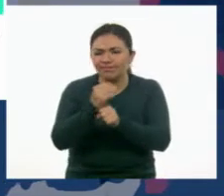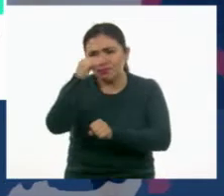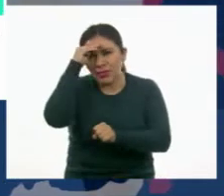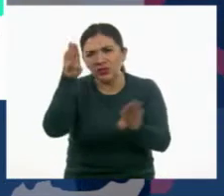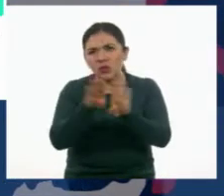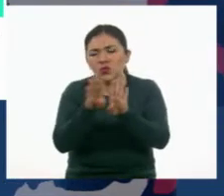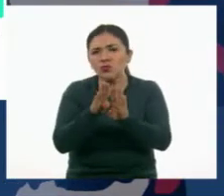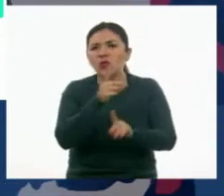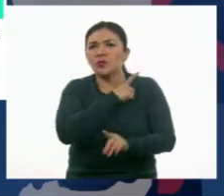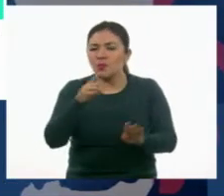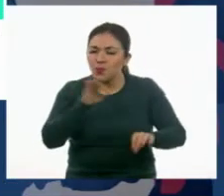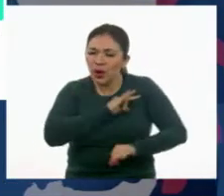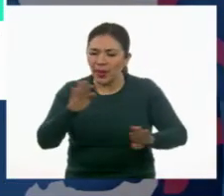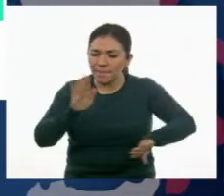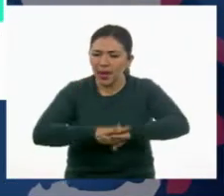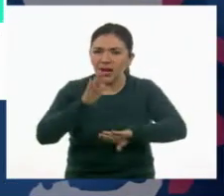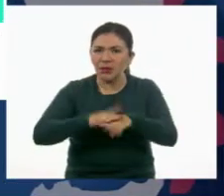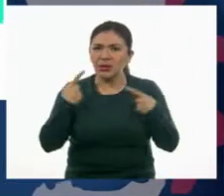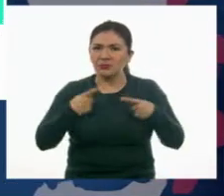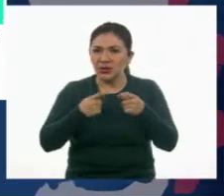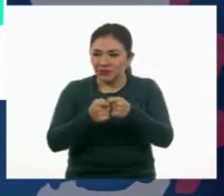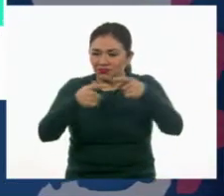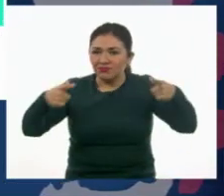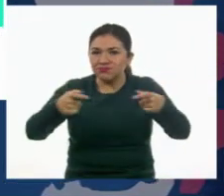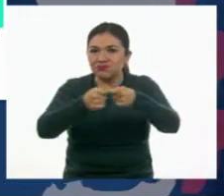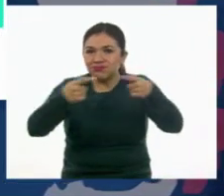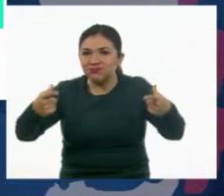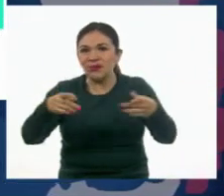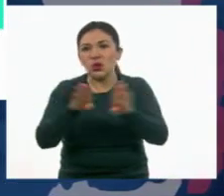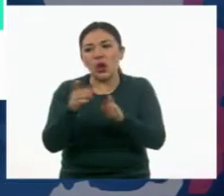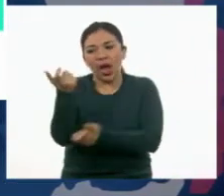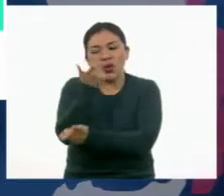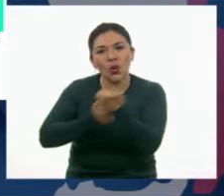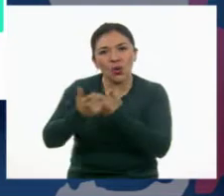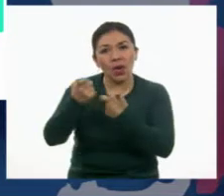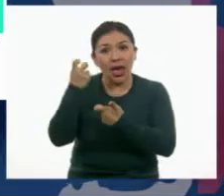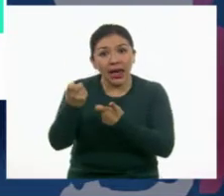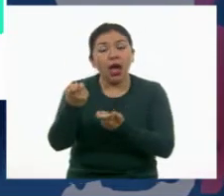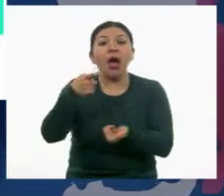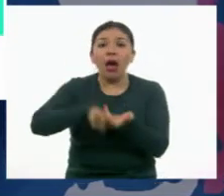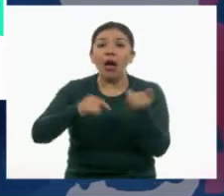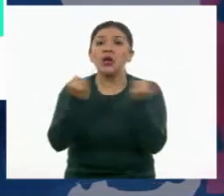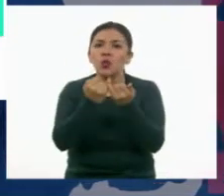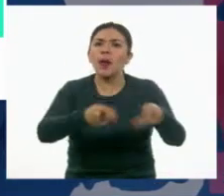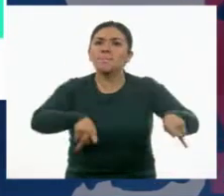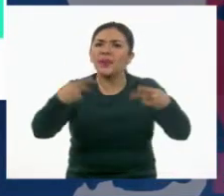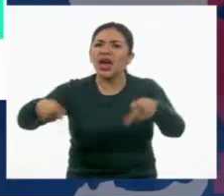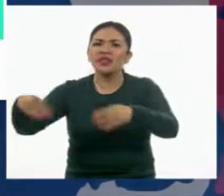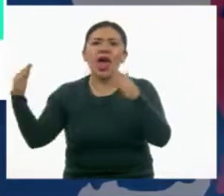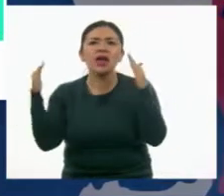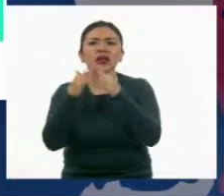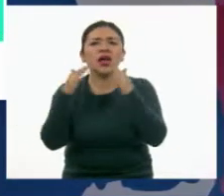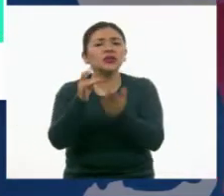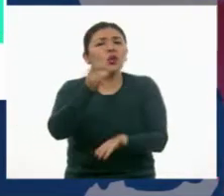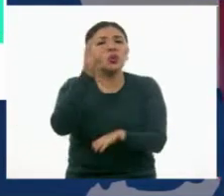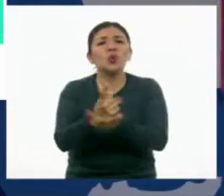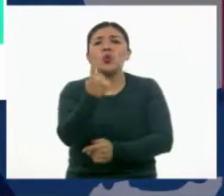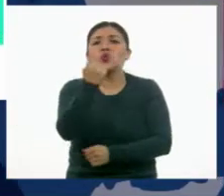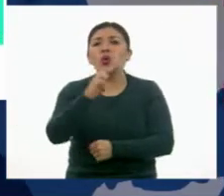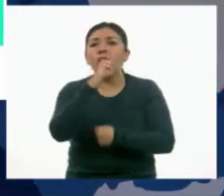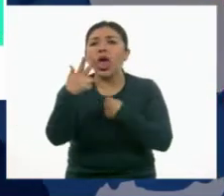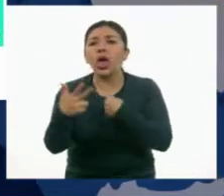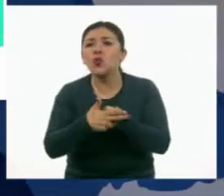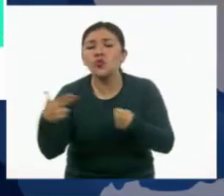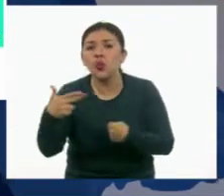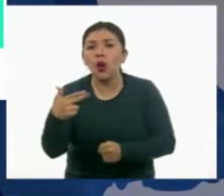para tratar de impulsar las poblaciones locales y sus economías. Esto incluye la venta de casas por solo €1